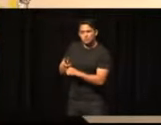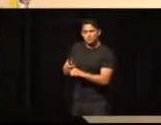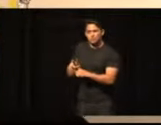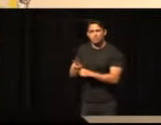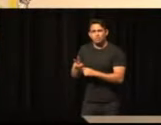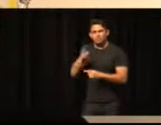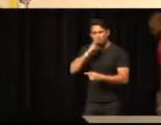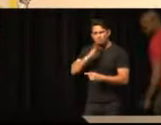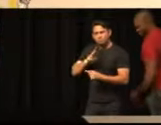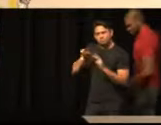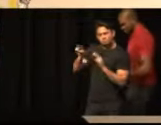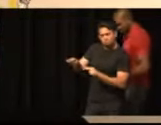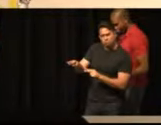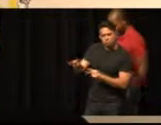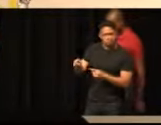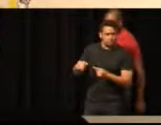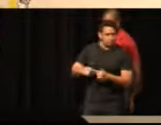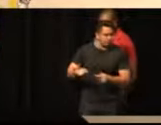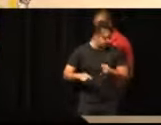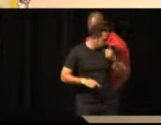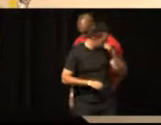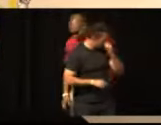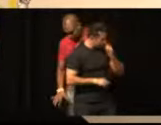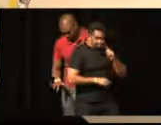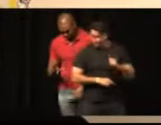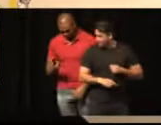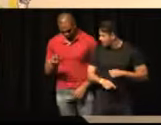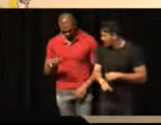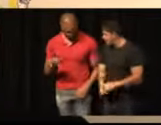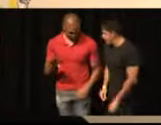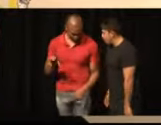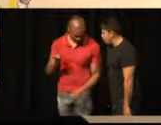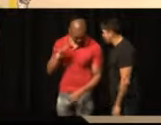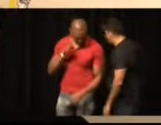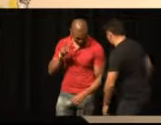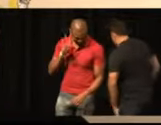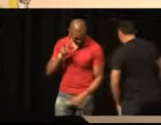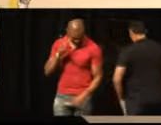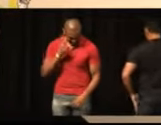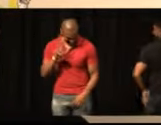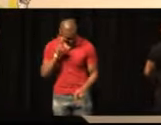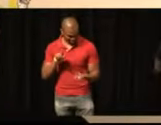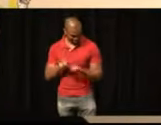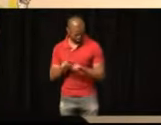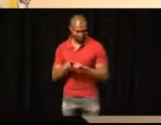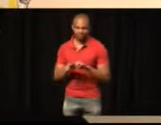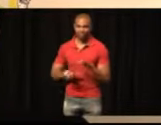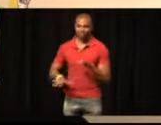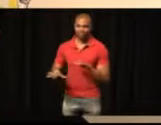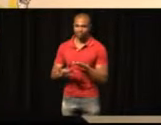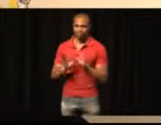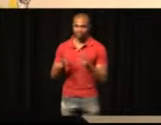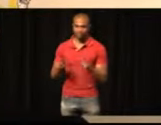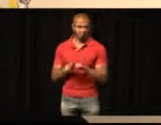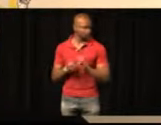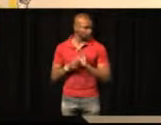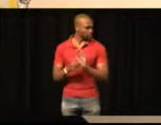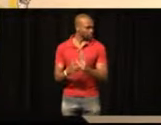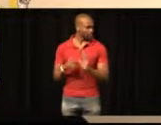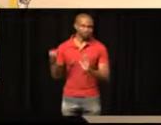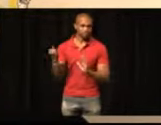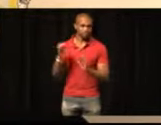perspectiva tendría una función que históricamente tiene una jerarquía un poquito inferior, o es considerado